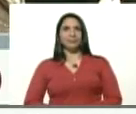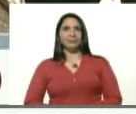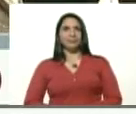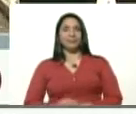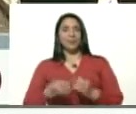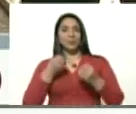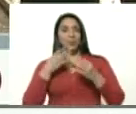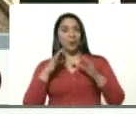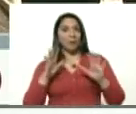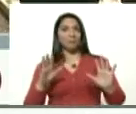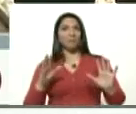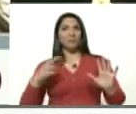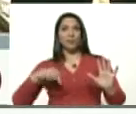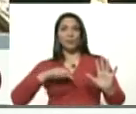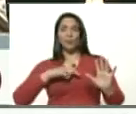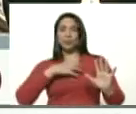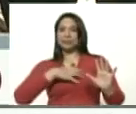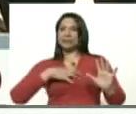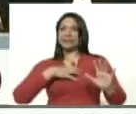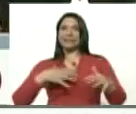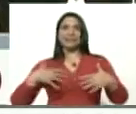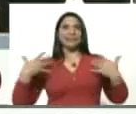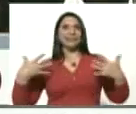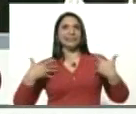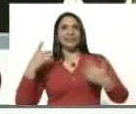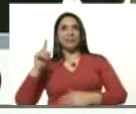Bueno, aquí estamos emocionadísimos también